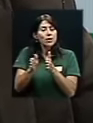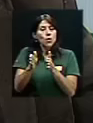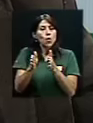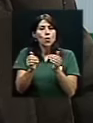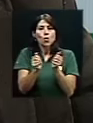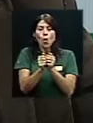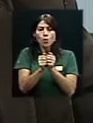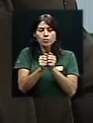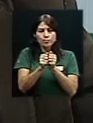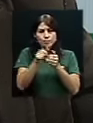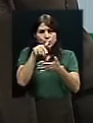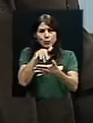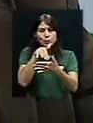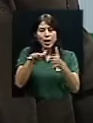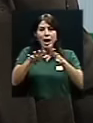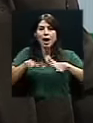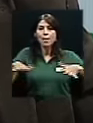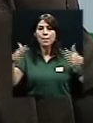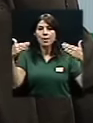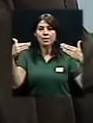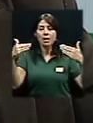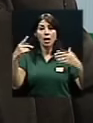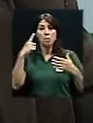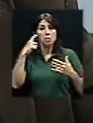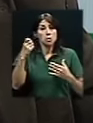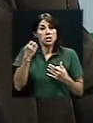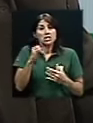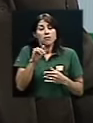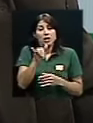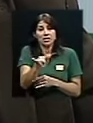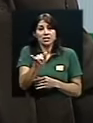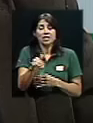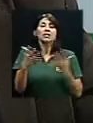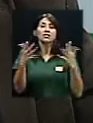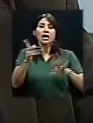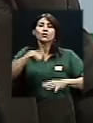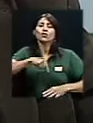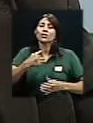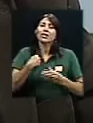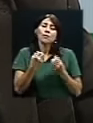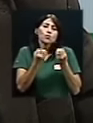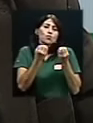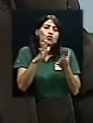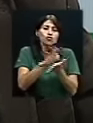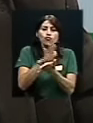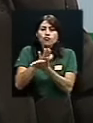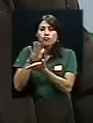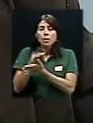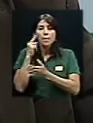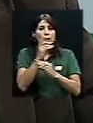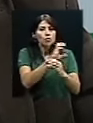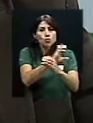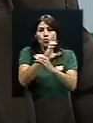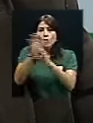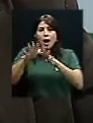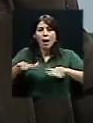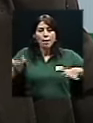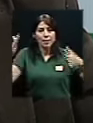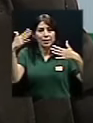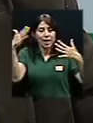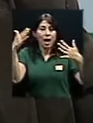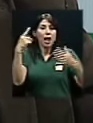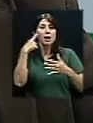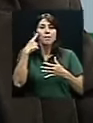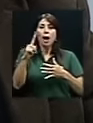estaríamos ya con muchos instrumentos, salvaguardas ambientales, lineamientos sobre el desarrollo de ejecución